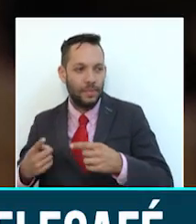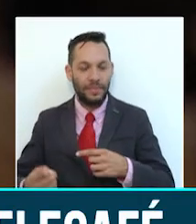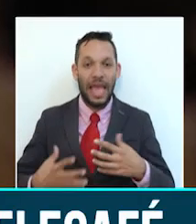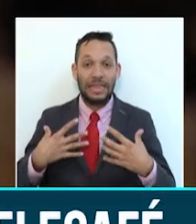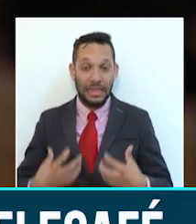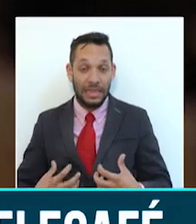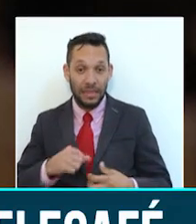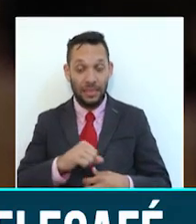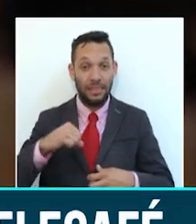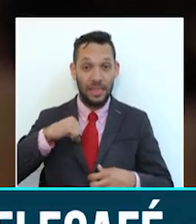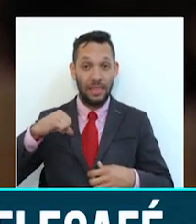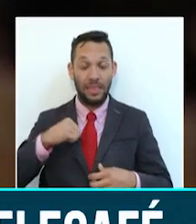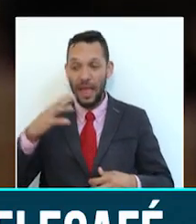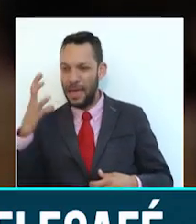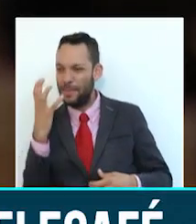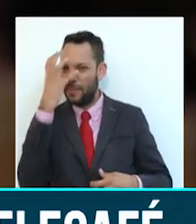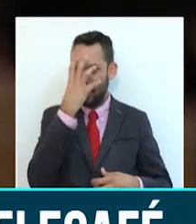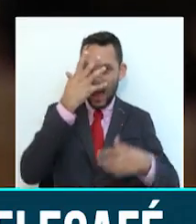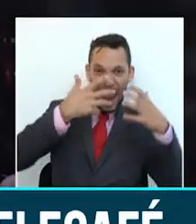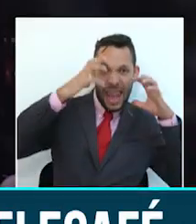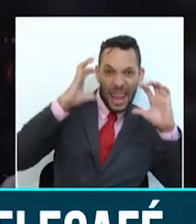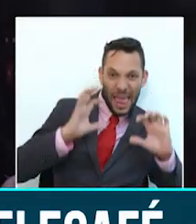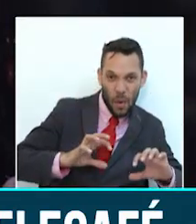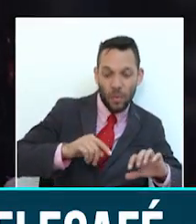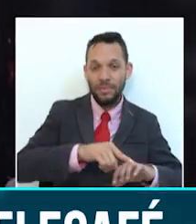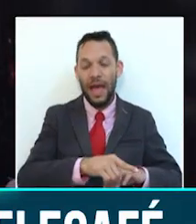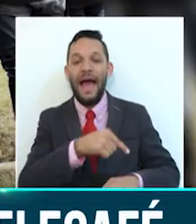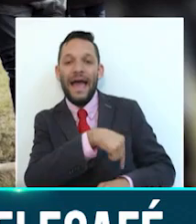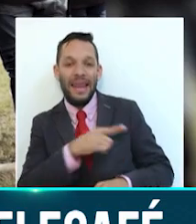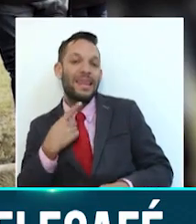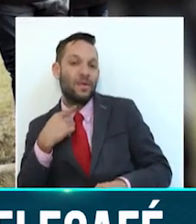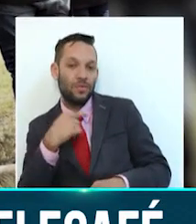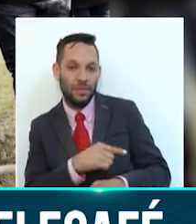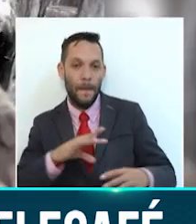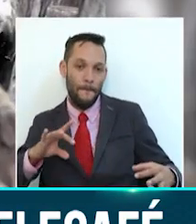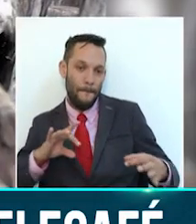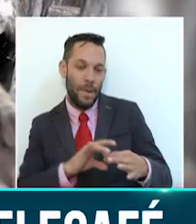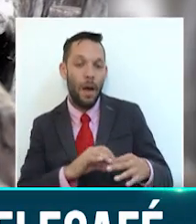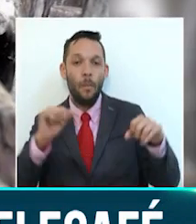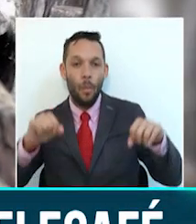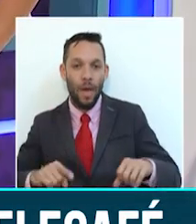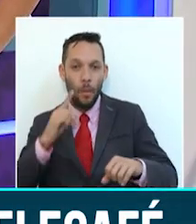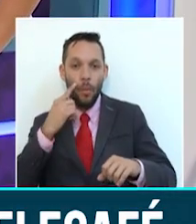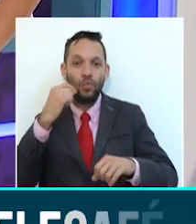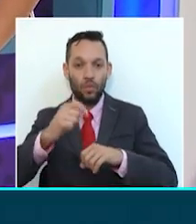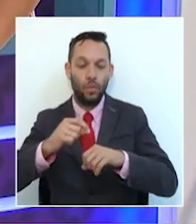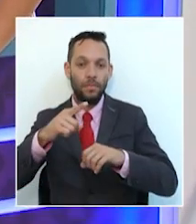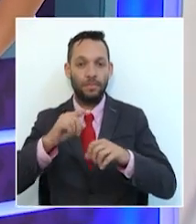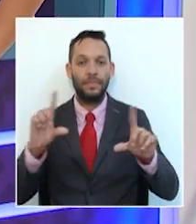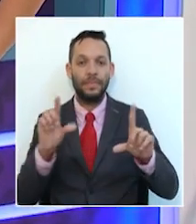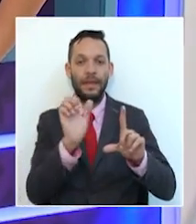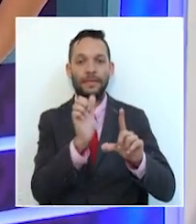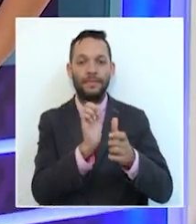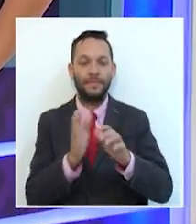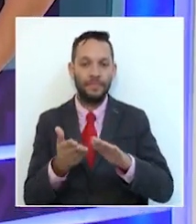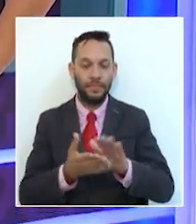león y un peluche de león. Barrio Enjaulado, una historia que no se pueden perder. Y